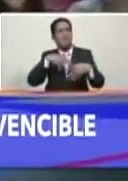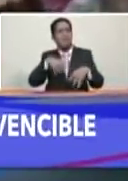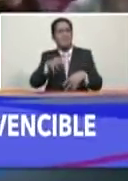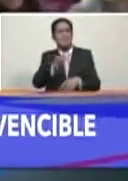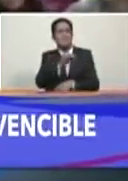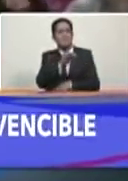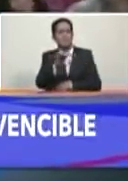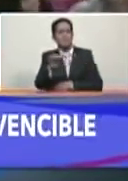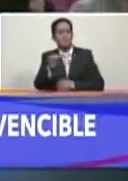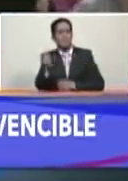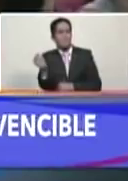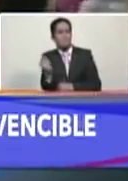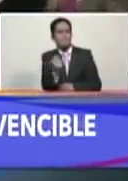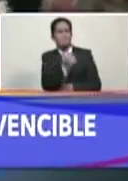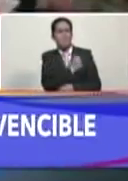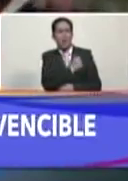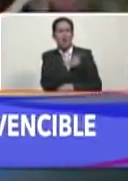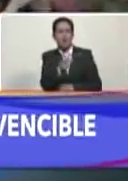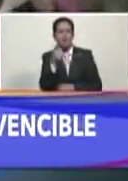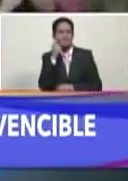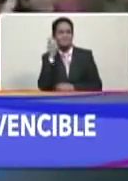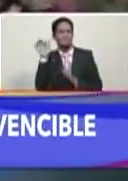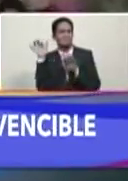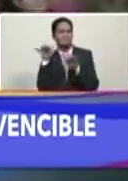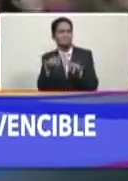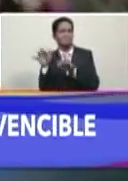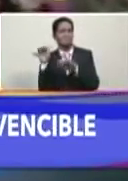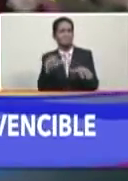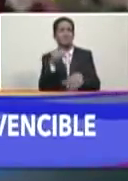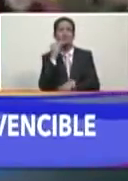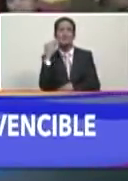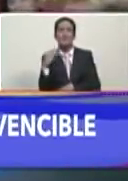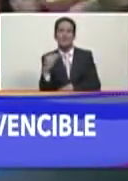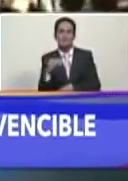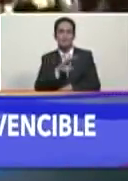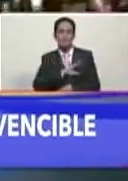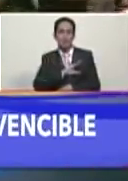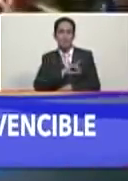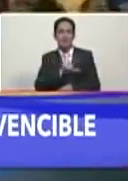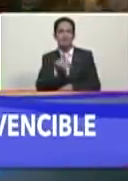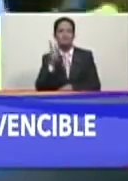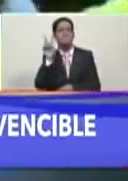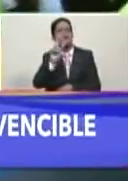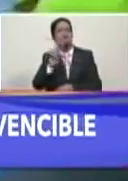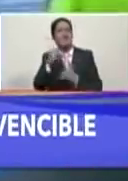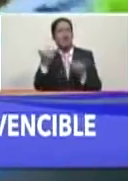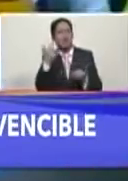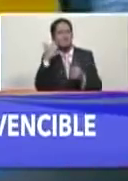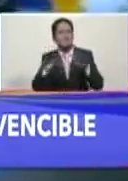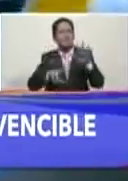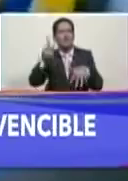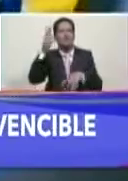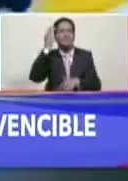espectacular ha hecho la Juventud Bolivariana de Venezuela el día de hoy, 12